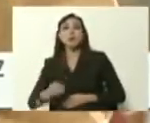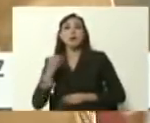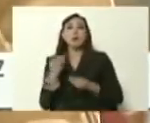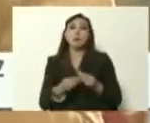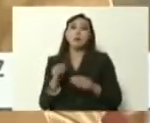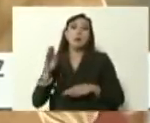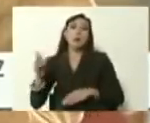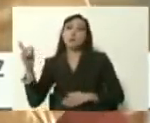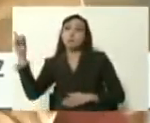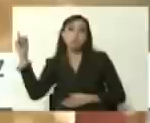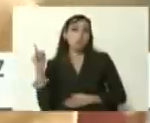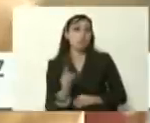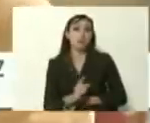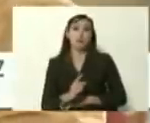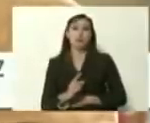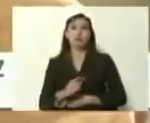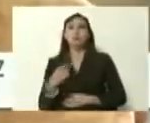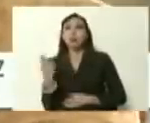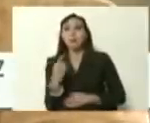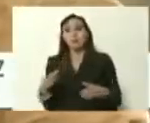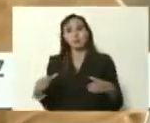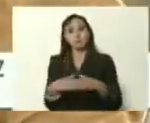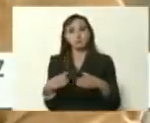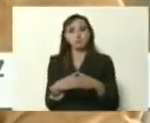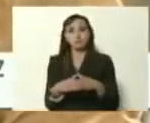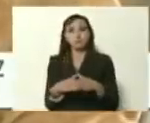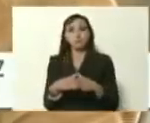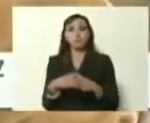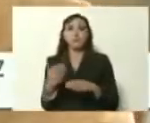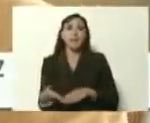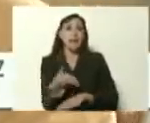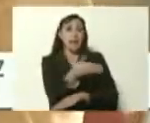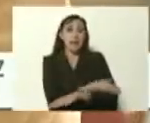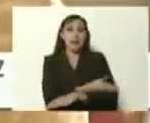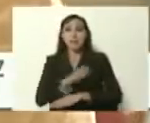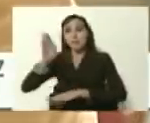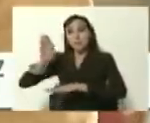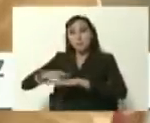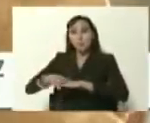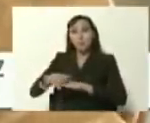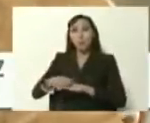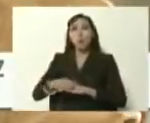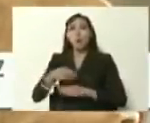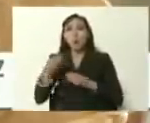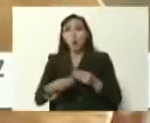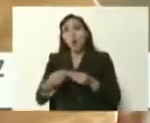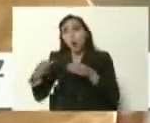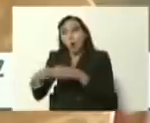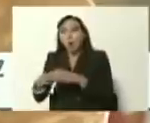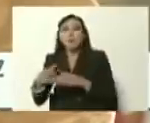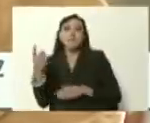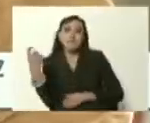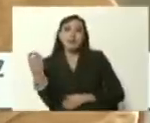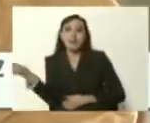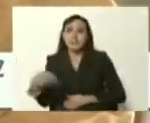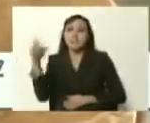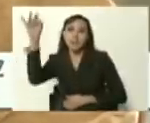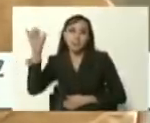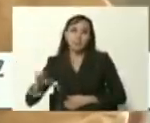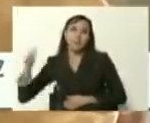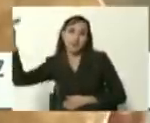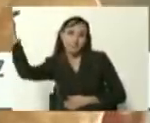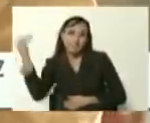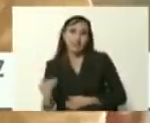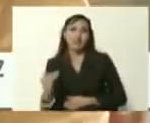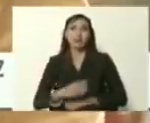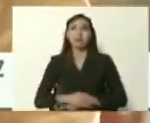convocados. Solamente un sector en principio fue convocado y otro sector no fue convocado. Entonces es importante que haya una